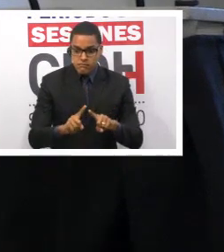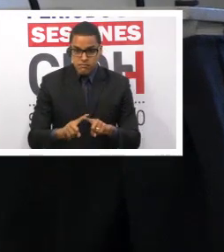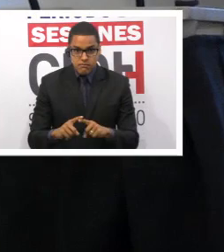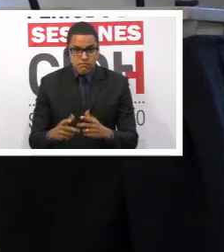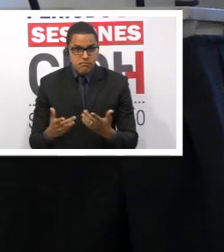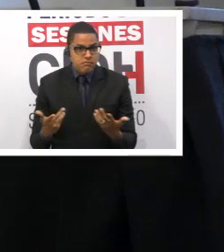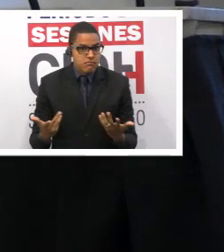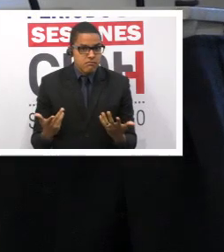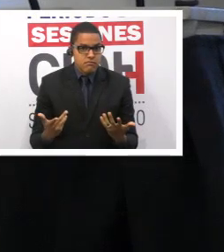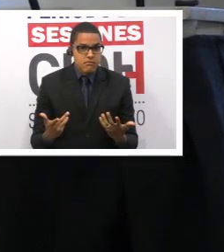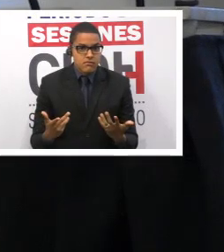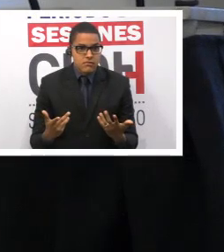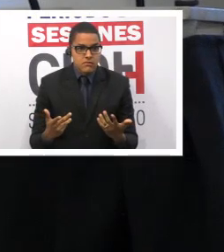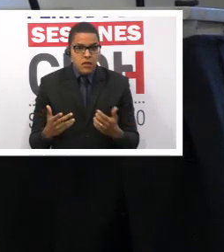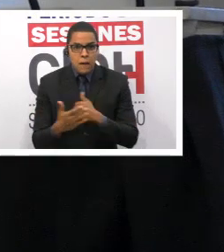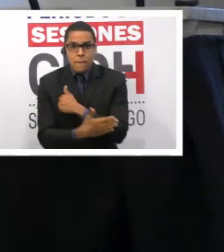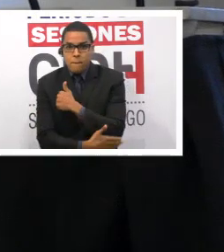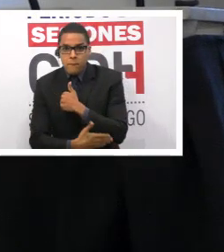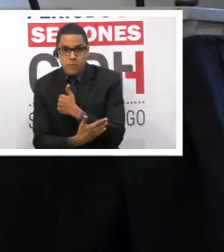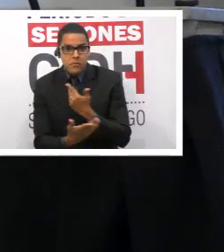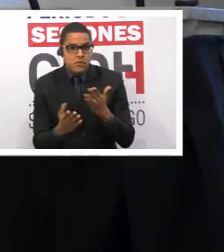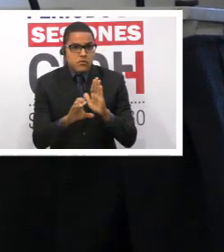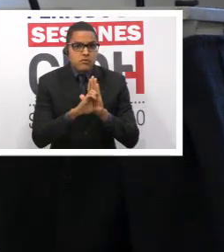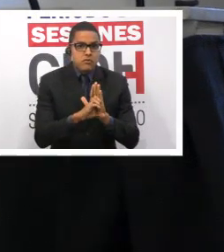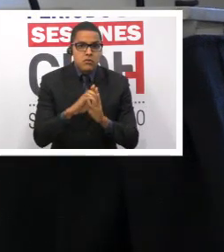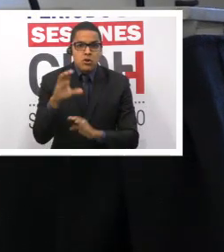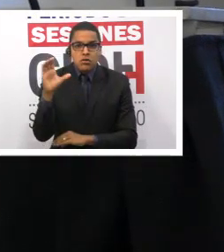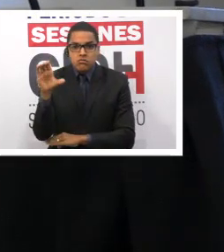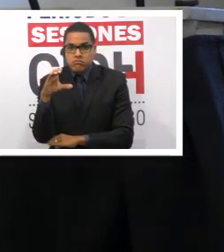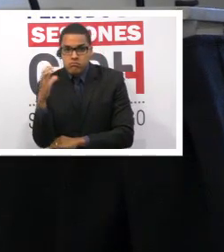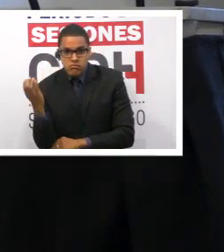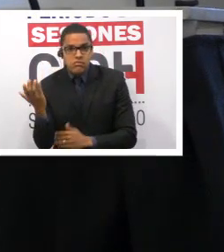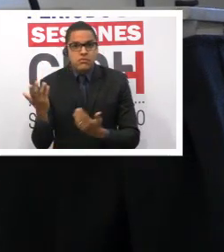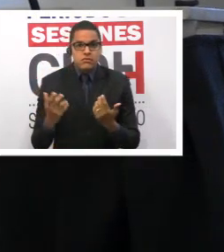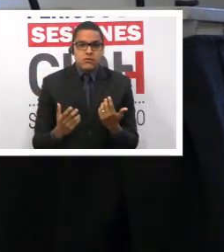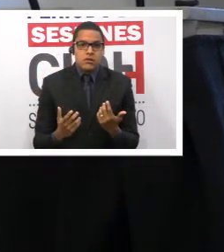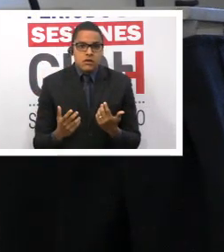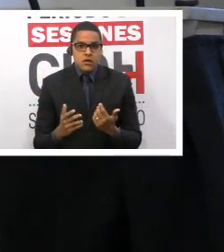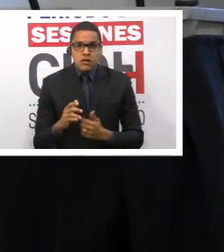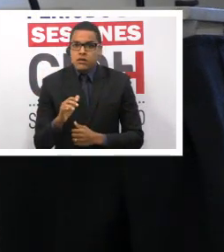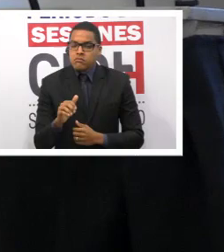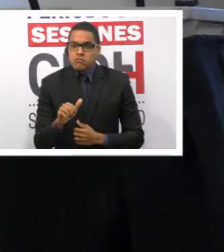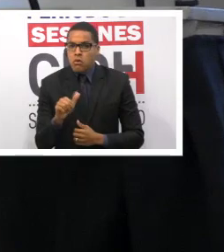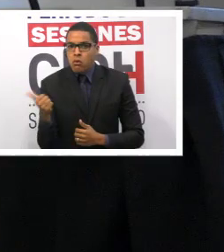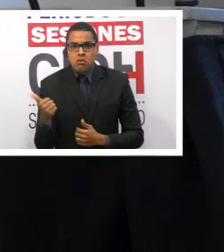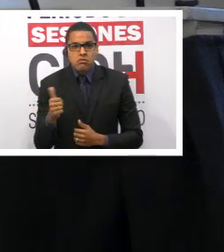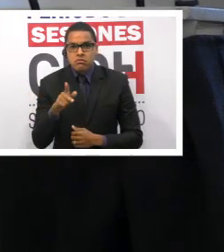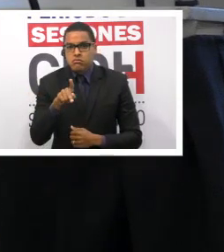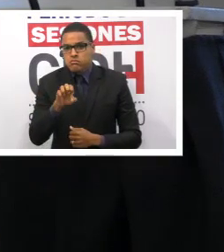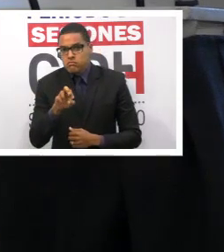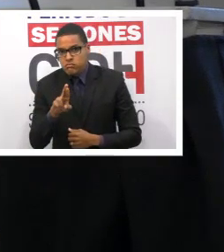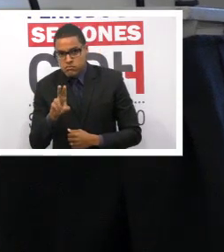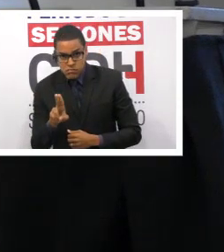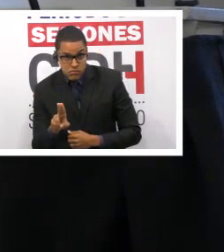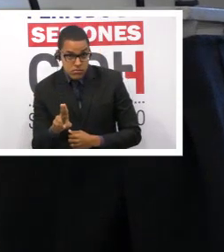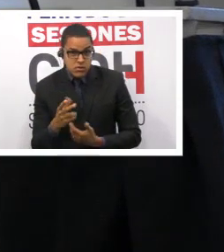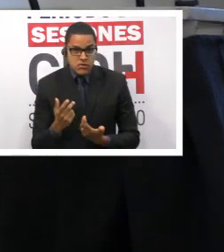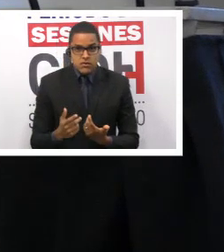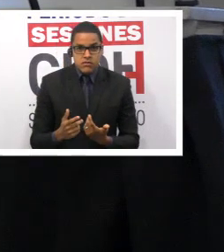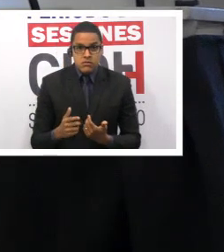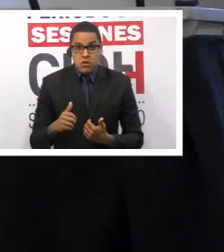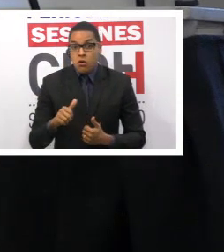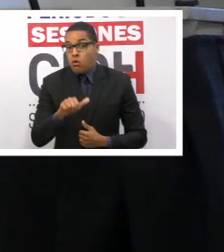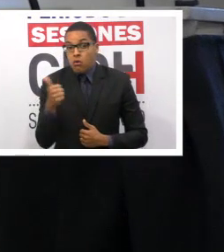colombia la inequidad en la asignación de recursos y su efecto en la salud y la educación en el perú y en argentina- los recortes de